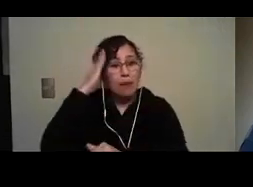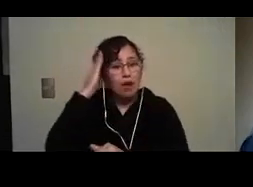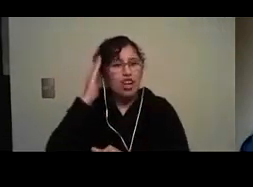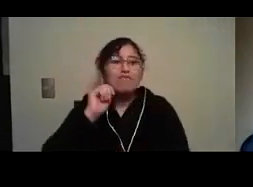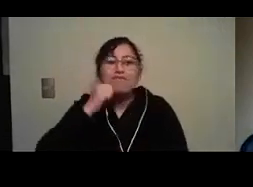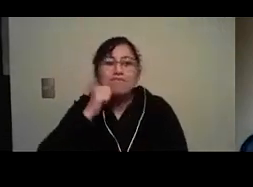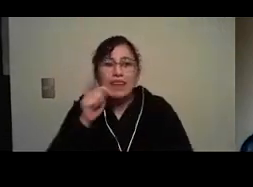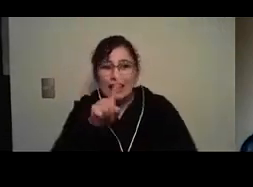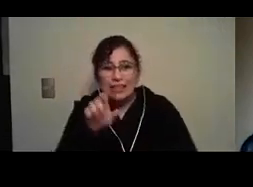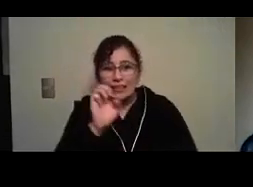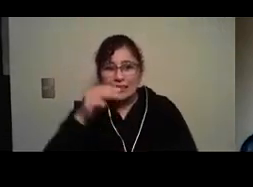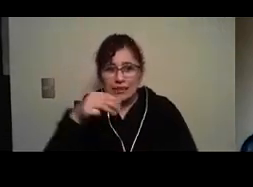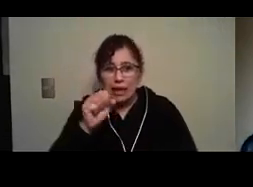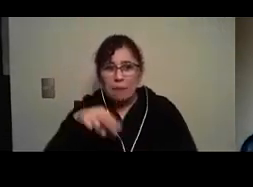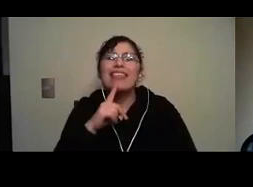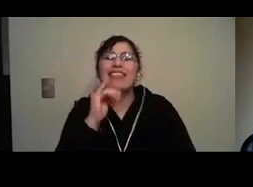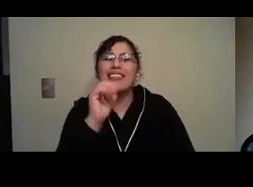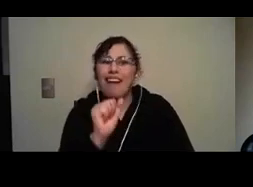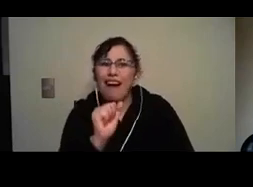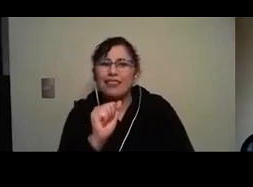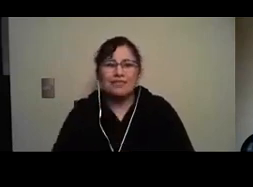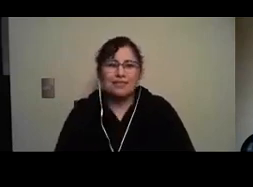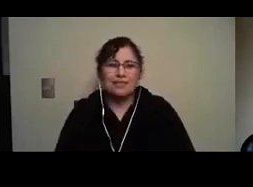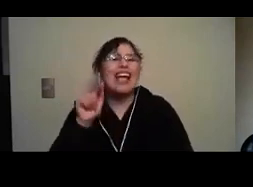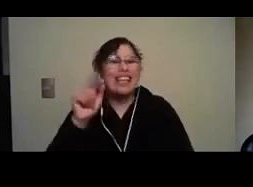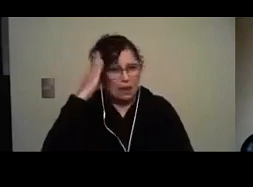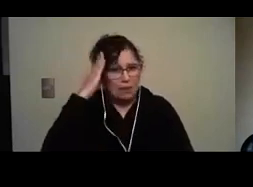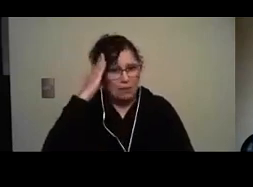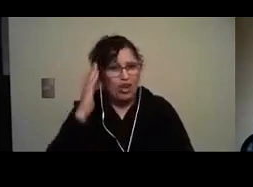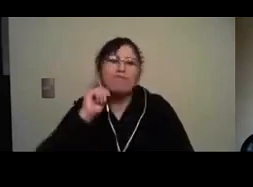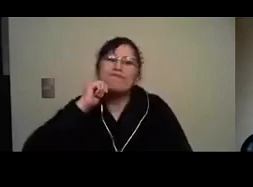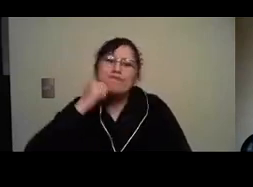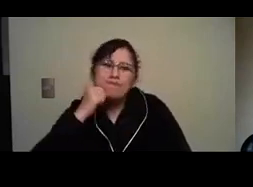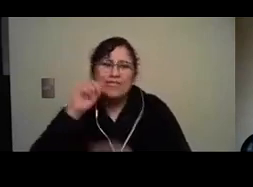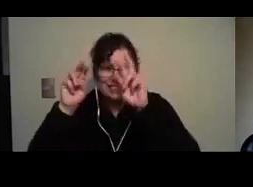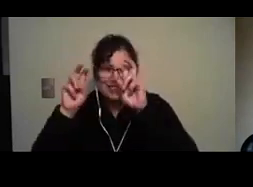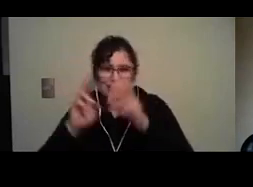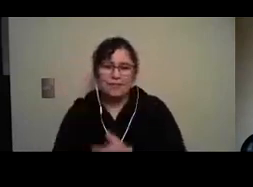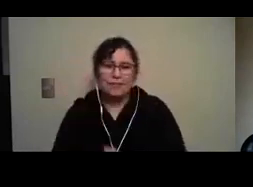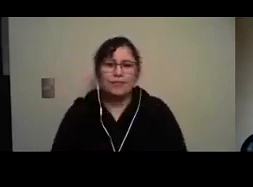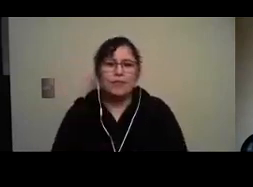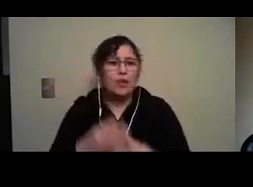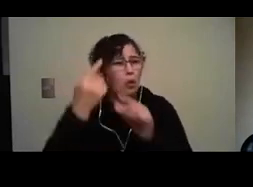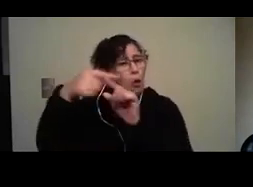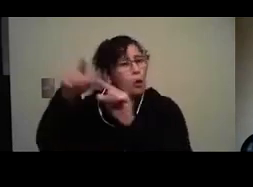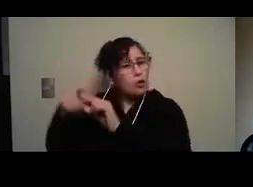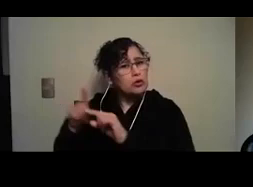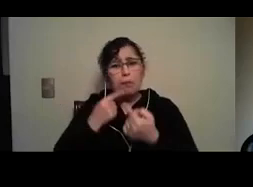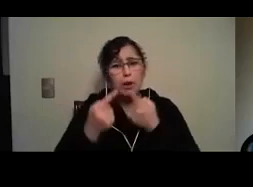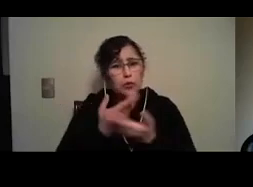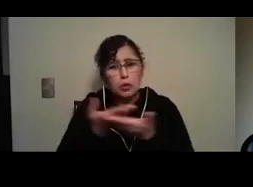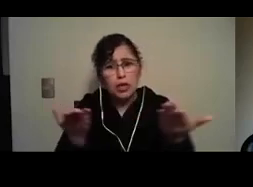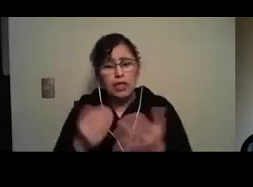¿ok? No sé si hay algunas preguntas que me quieran formular respecto de